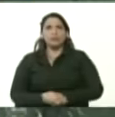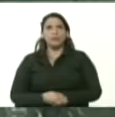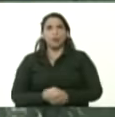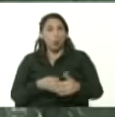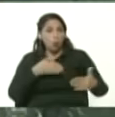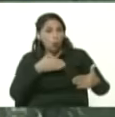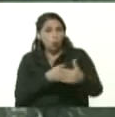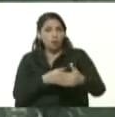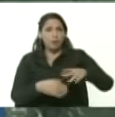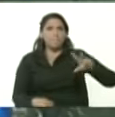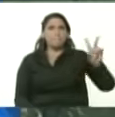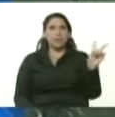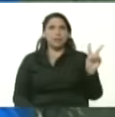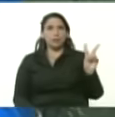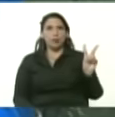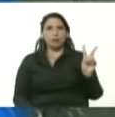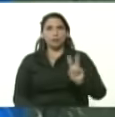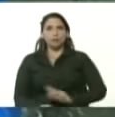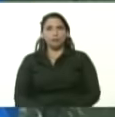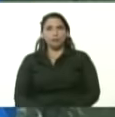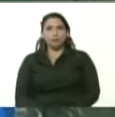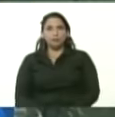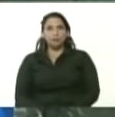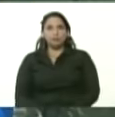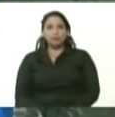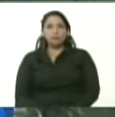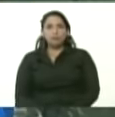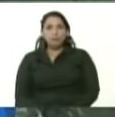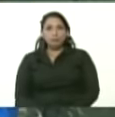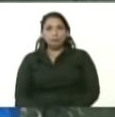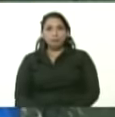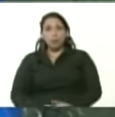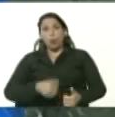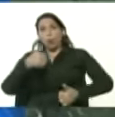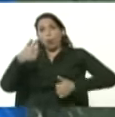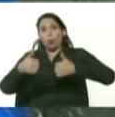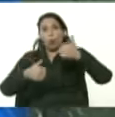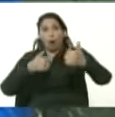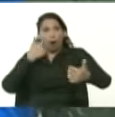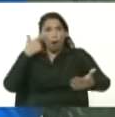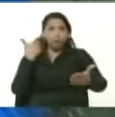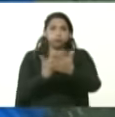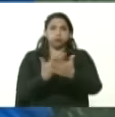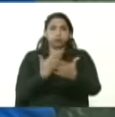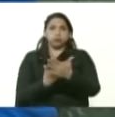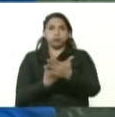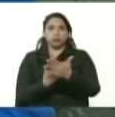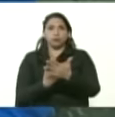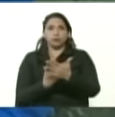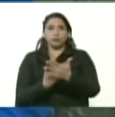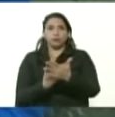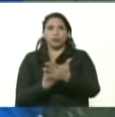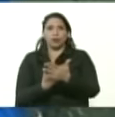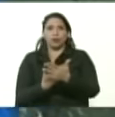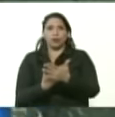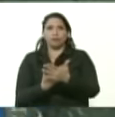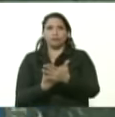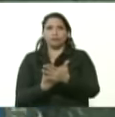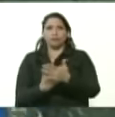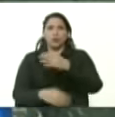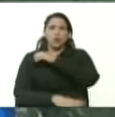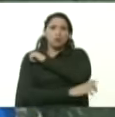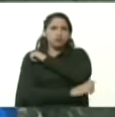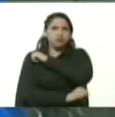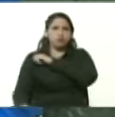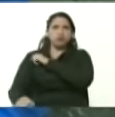la República Bolivariana de Venezuela, las cuales contemplan apropiación ilícita e